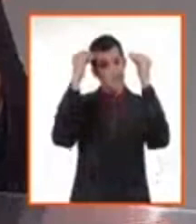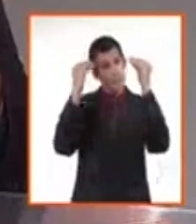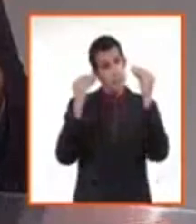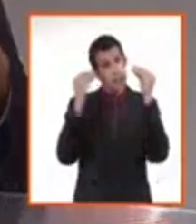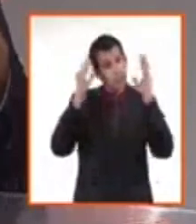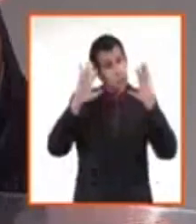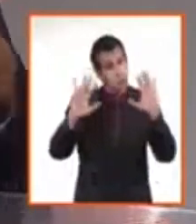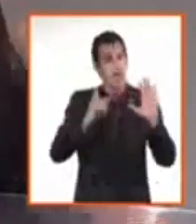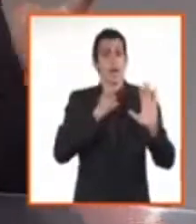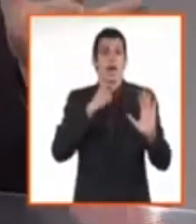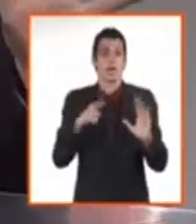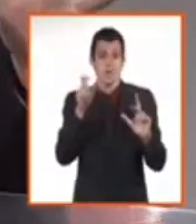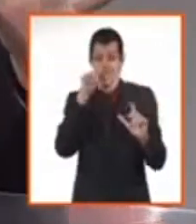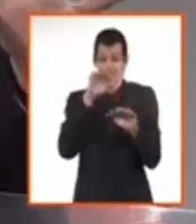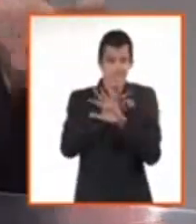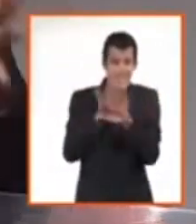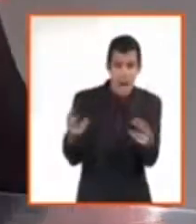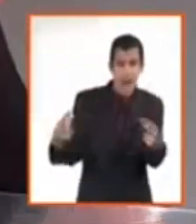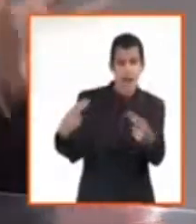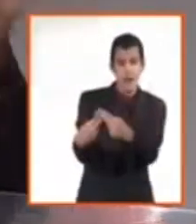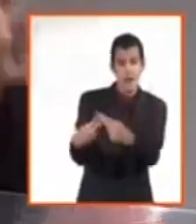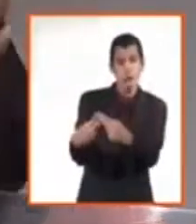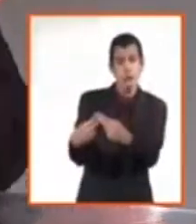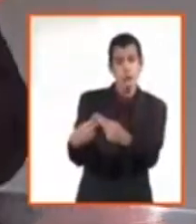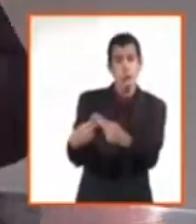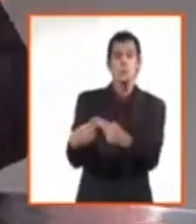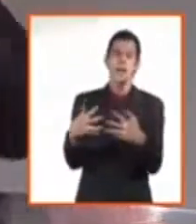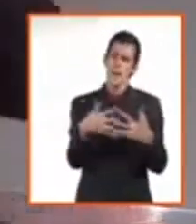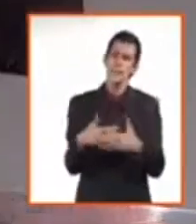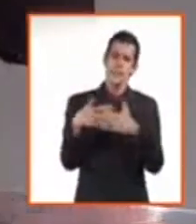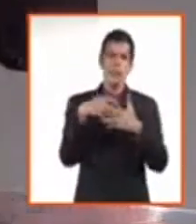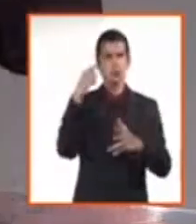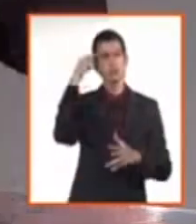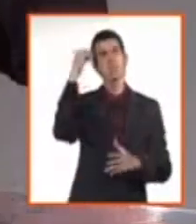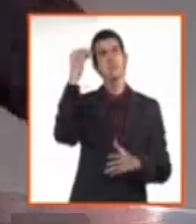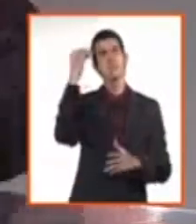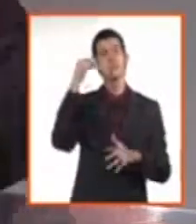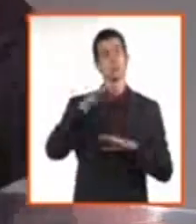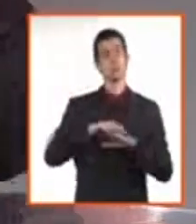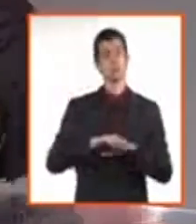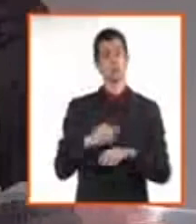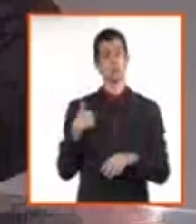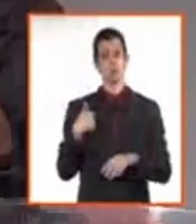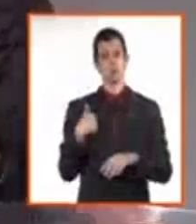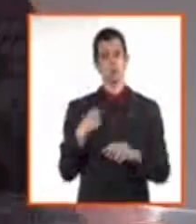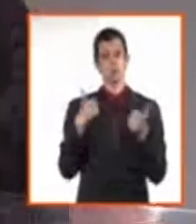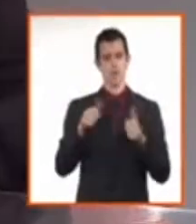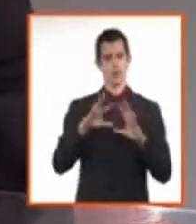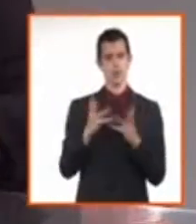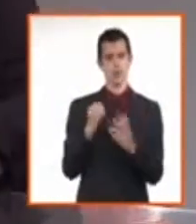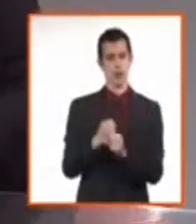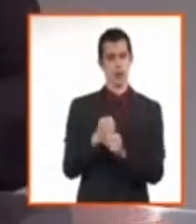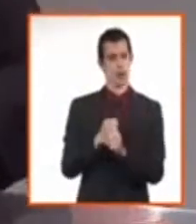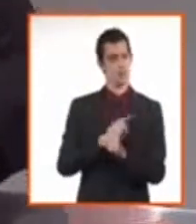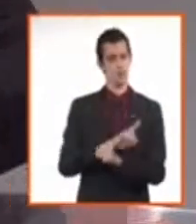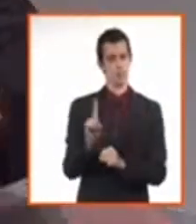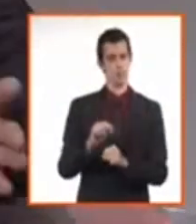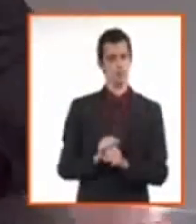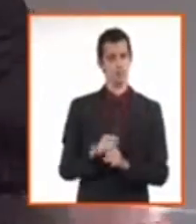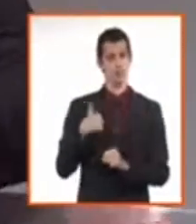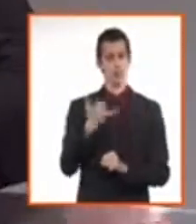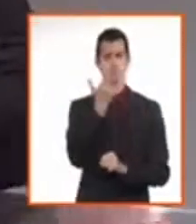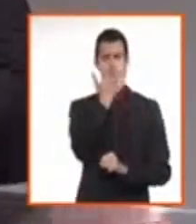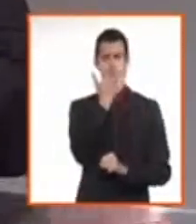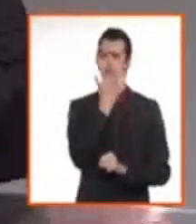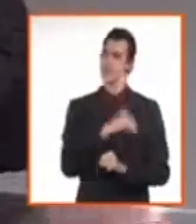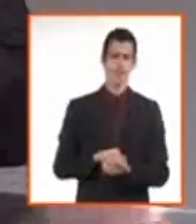que es el camino que va no sé si comenzarán a verse resultados de estos errores a